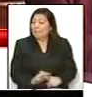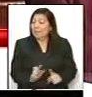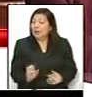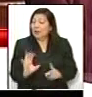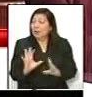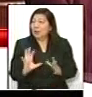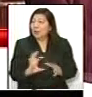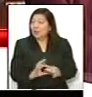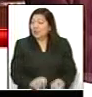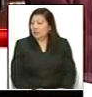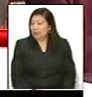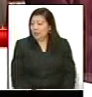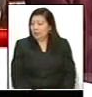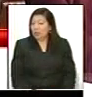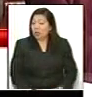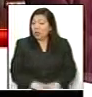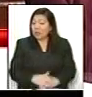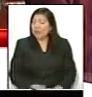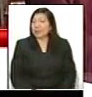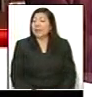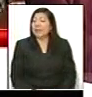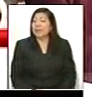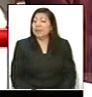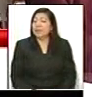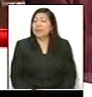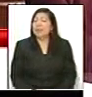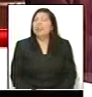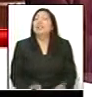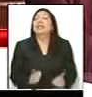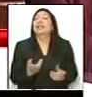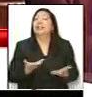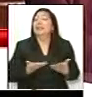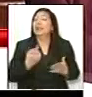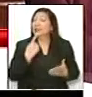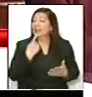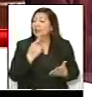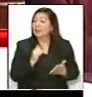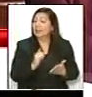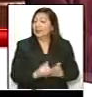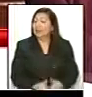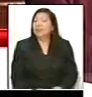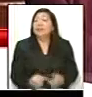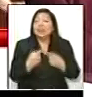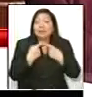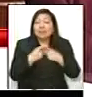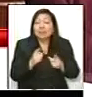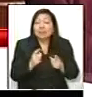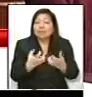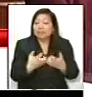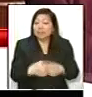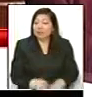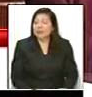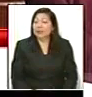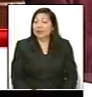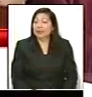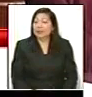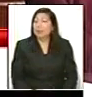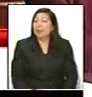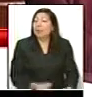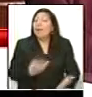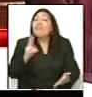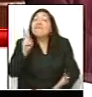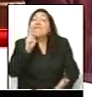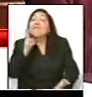socia de los argentinos en la vía expresa del Callao. ICSA. Y ahí dijimos en ese informe que esa empresa era